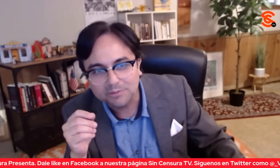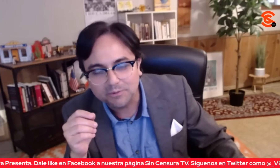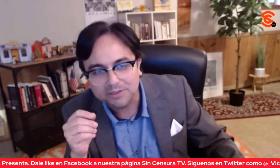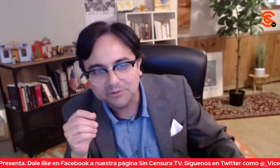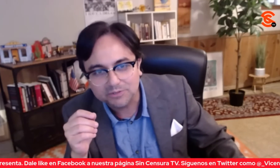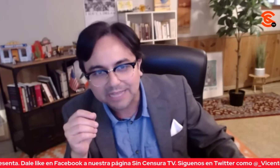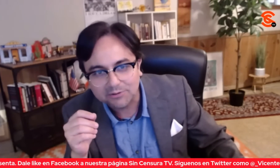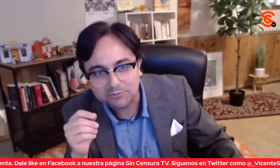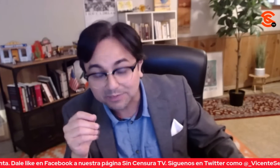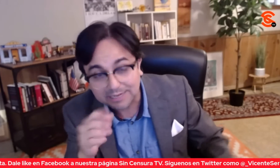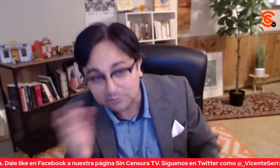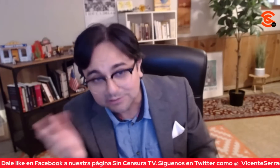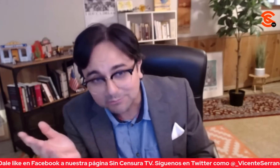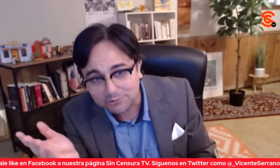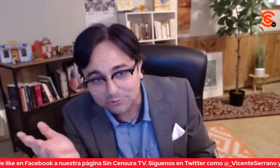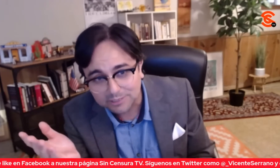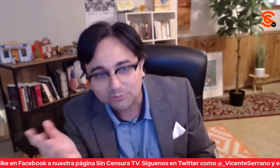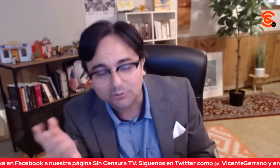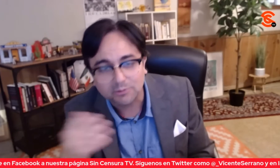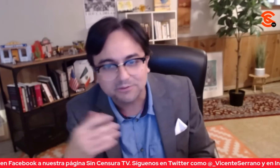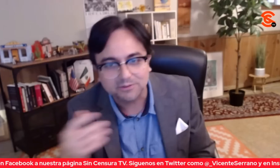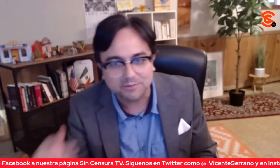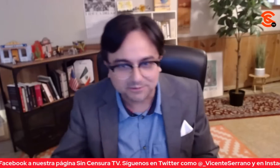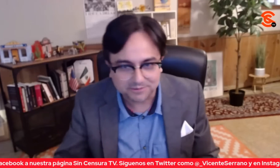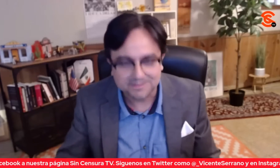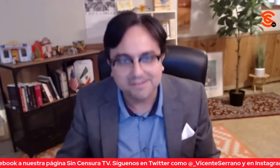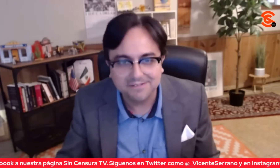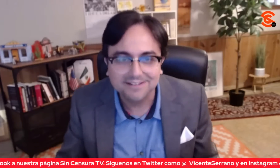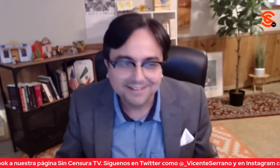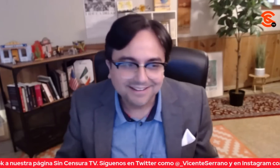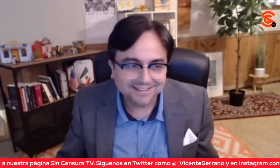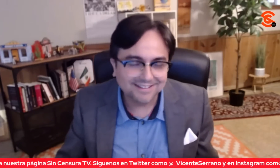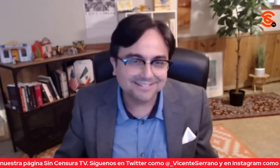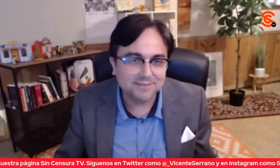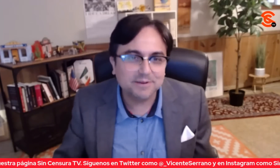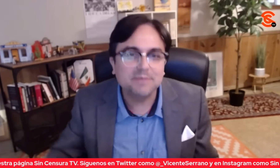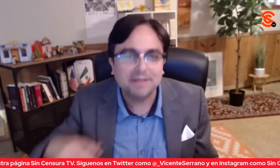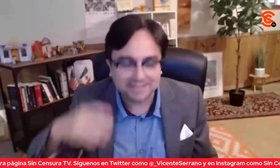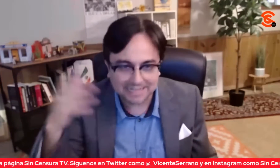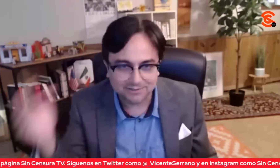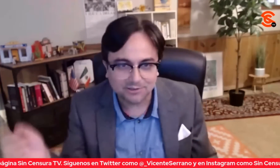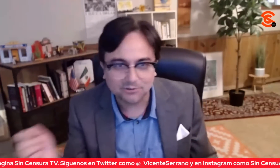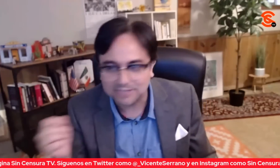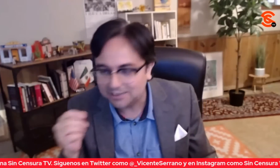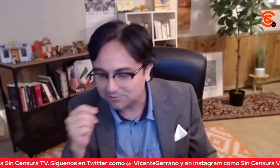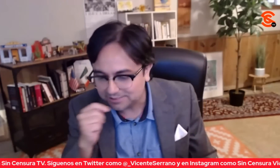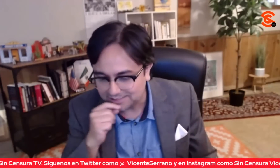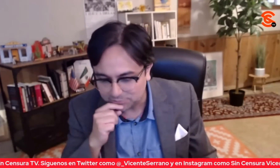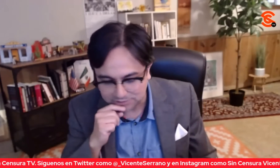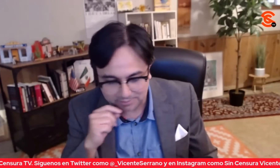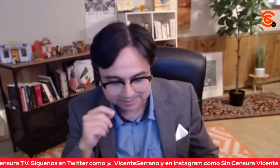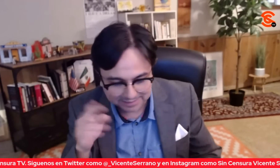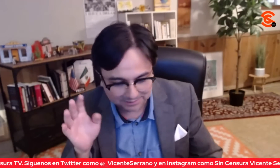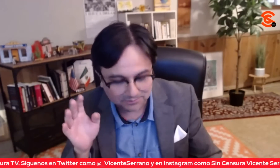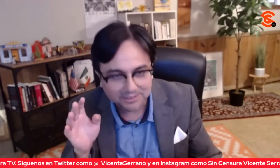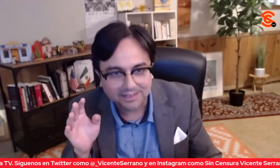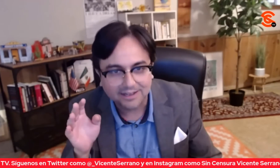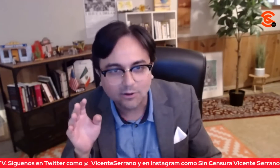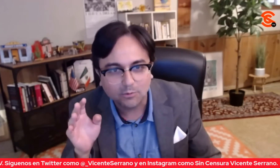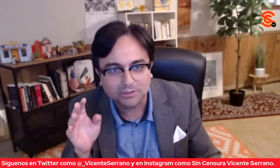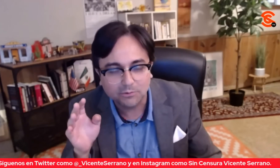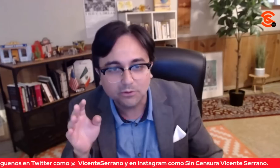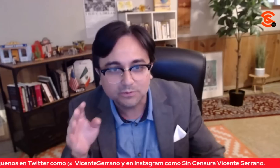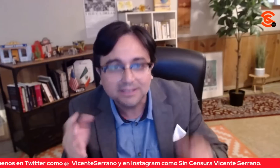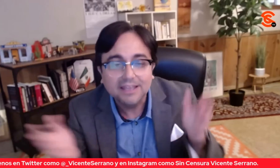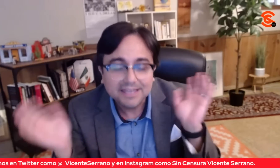Zabludovsky poniendo tangos, porque le gustaban mucho los tangos, Ándale. ¿no? Siempre ahí platicando de los tangos que le gustaban tanto a